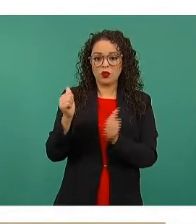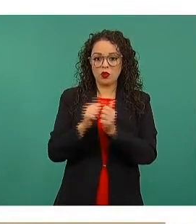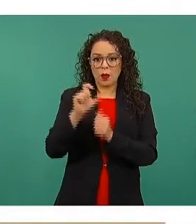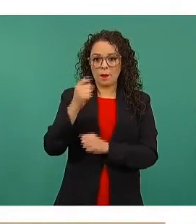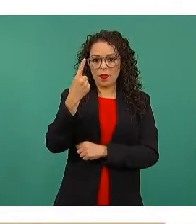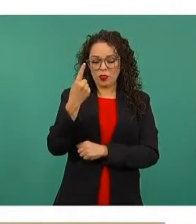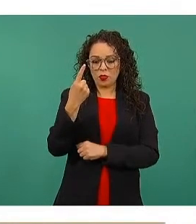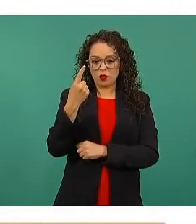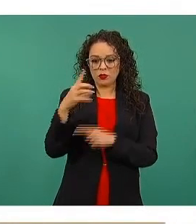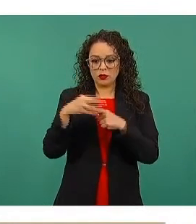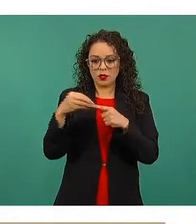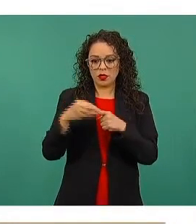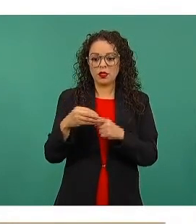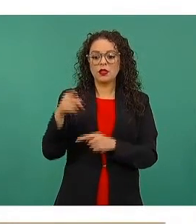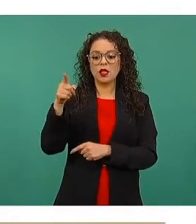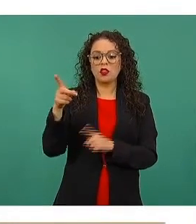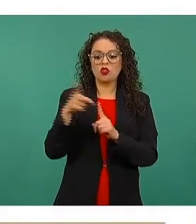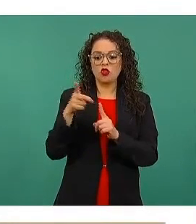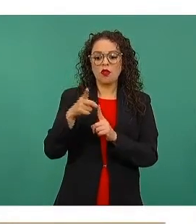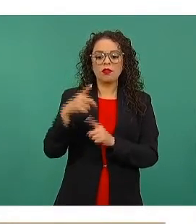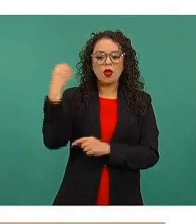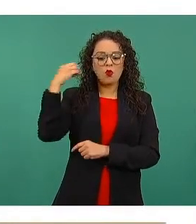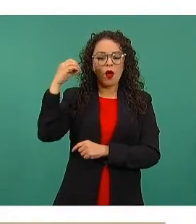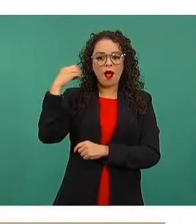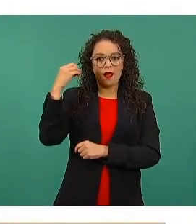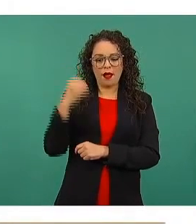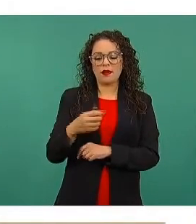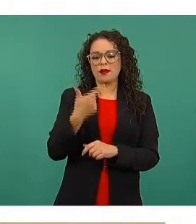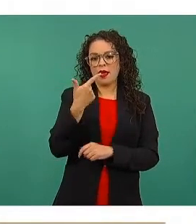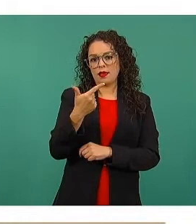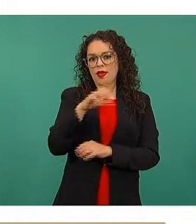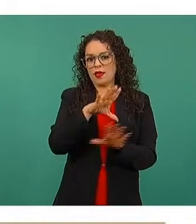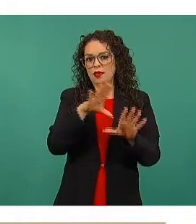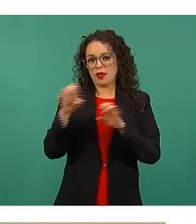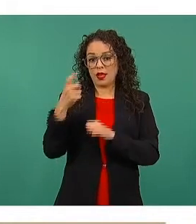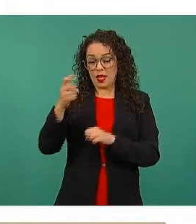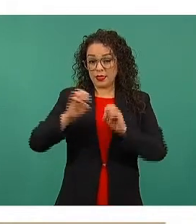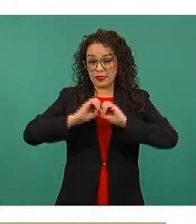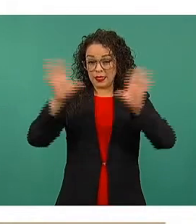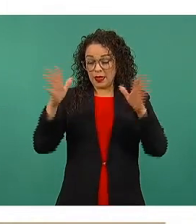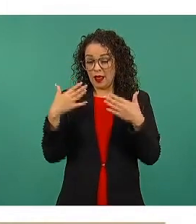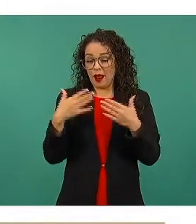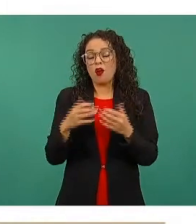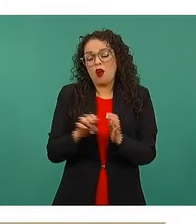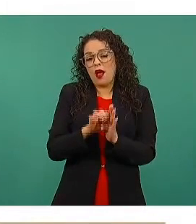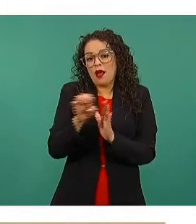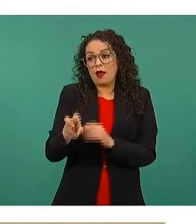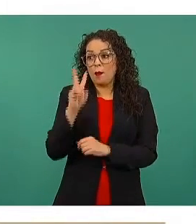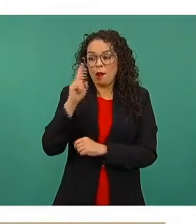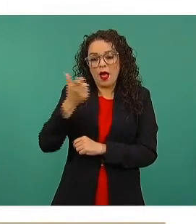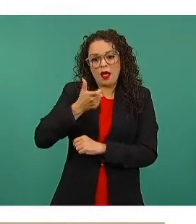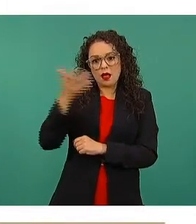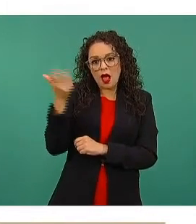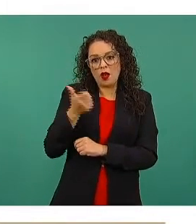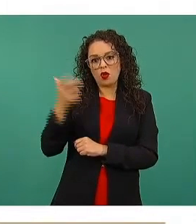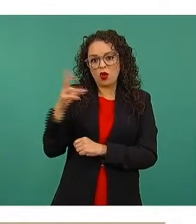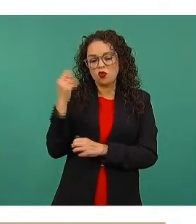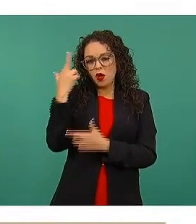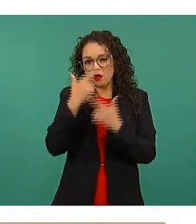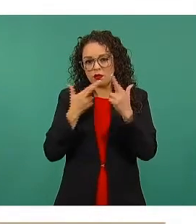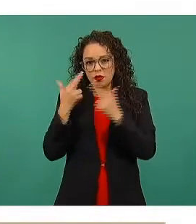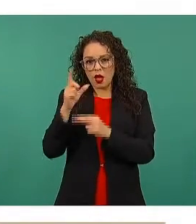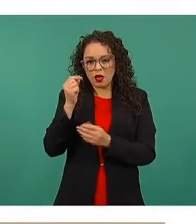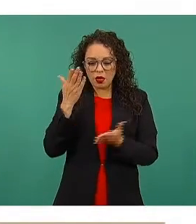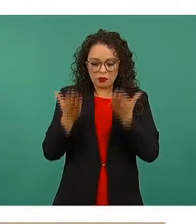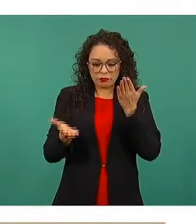en San Pedro Mixtepec, Oaxaca, como dos claros ejemplos de los que están dando más caros sin tomar en cuenta el margen, de acuerdo